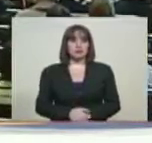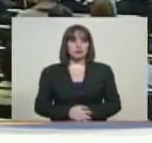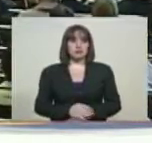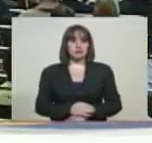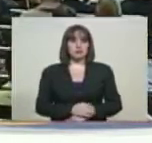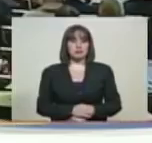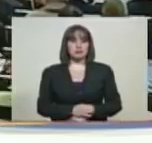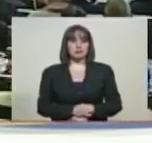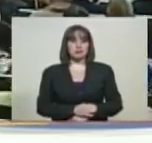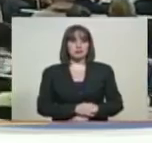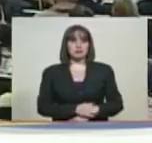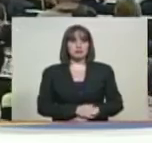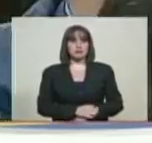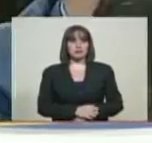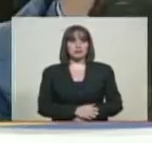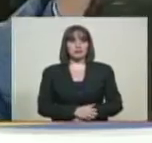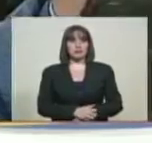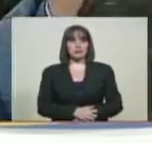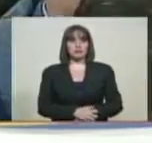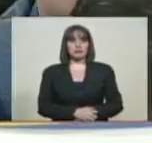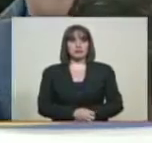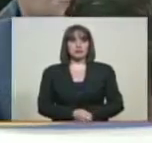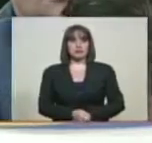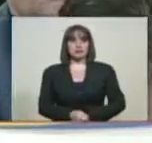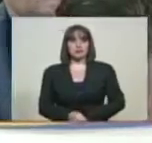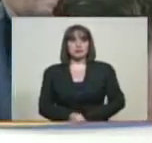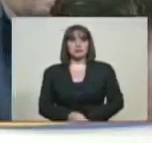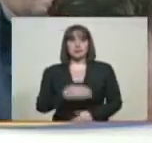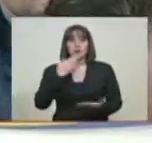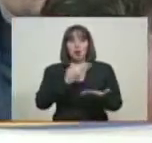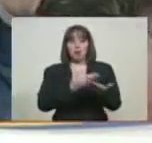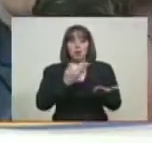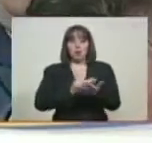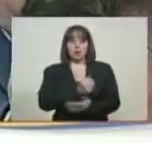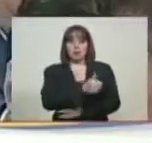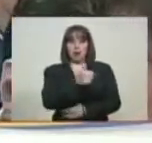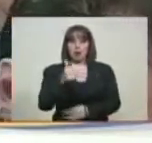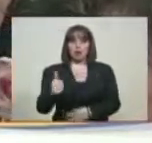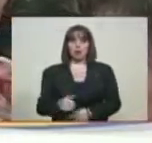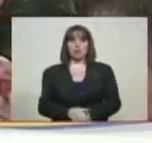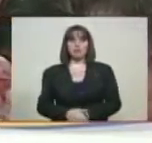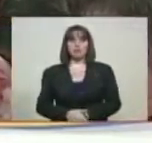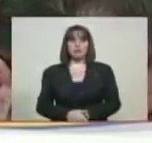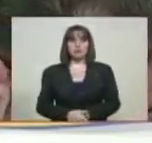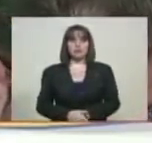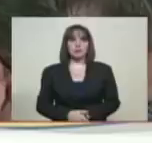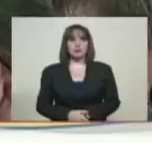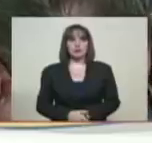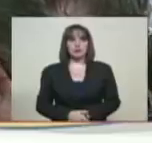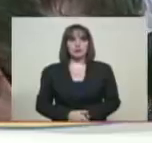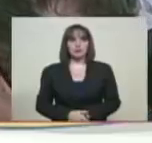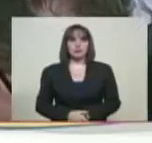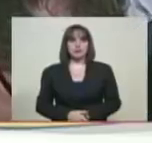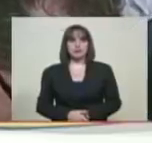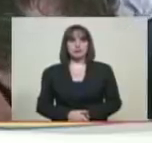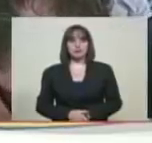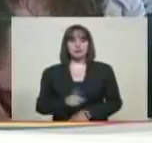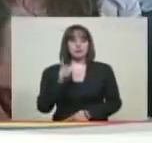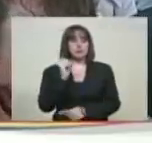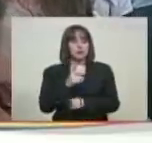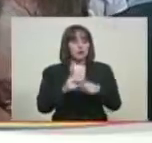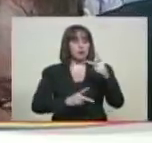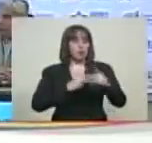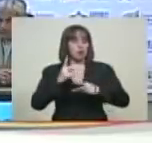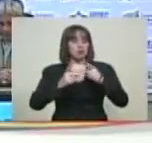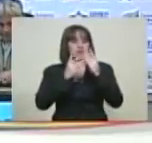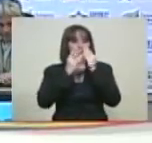no sólo tenemos que y se lo planteó a todos y a todos tenemos que ir a un proceso de